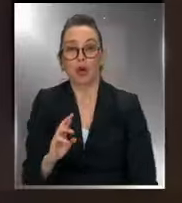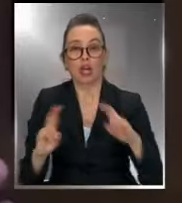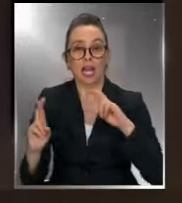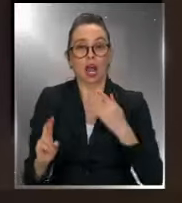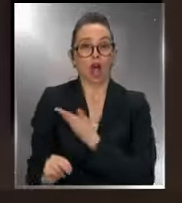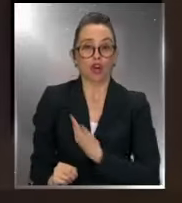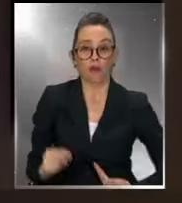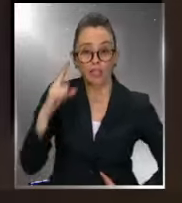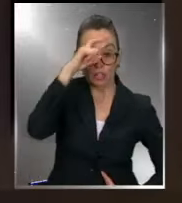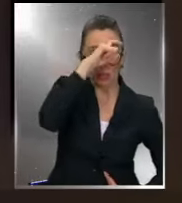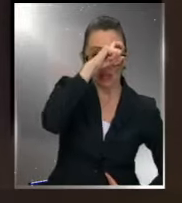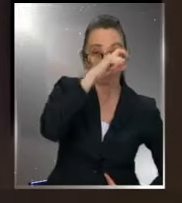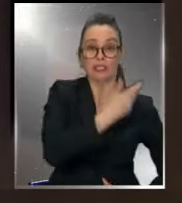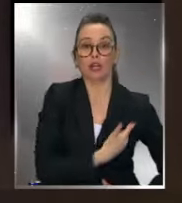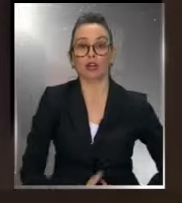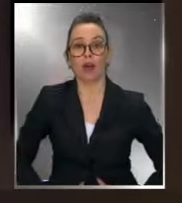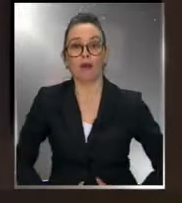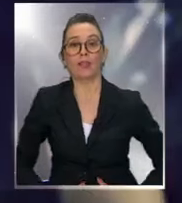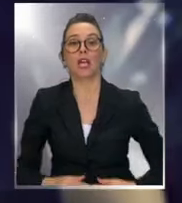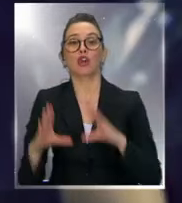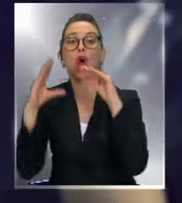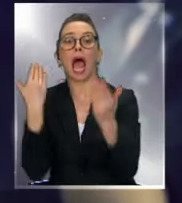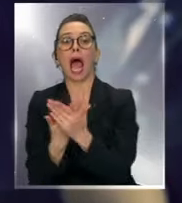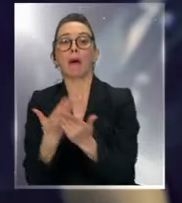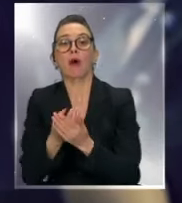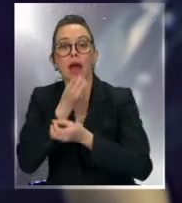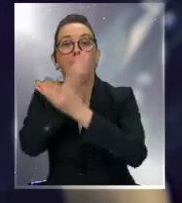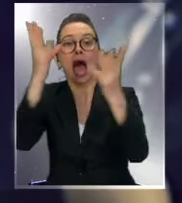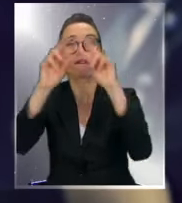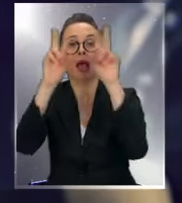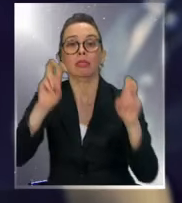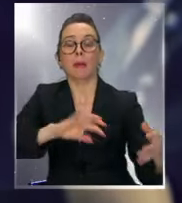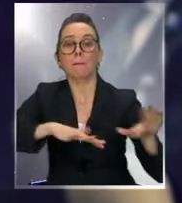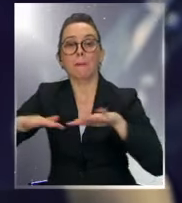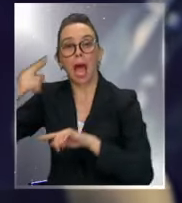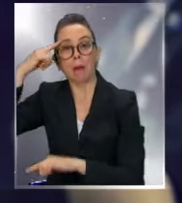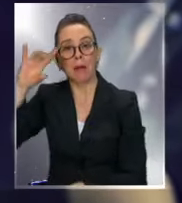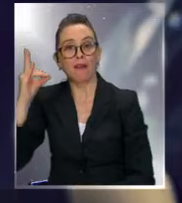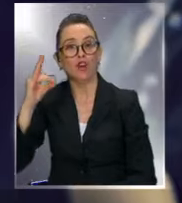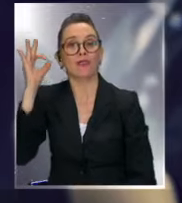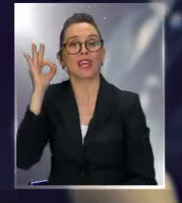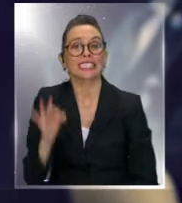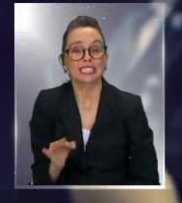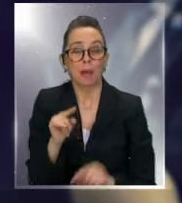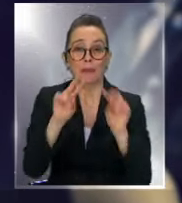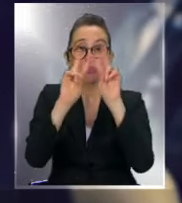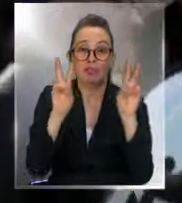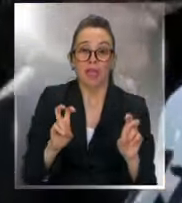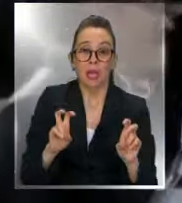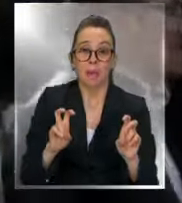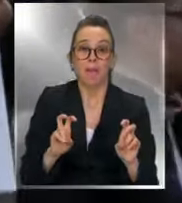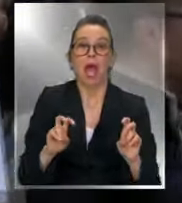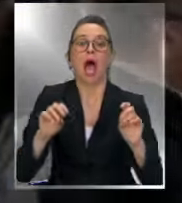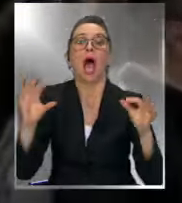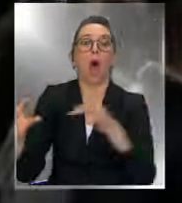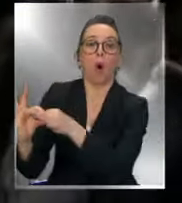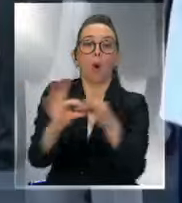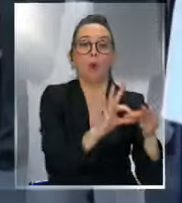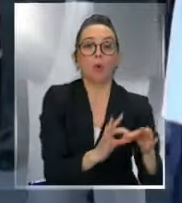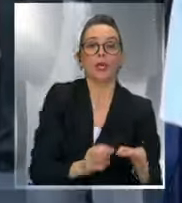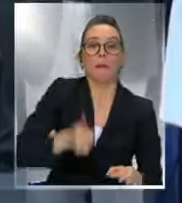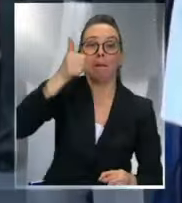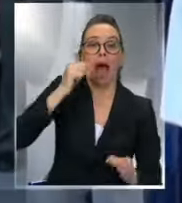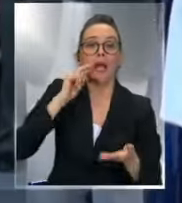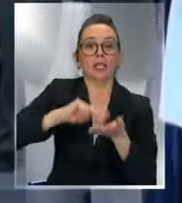gobierno en dificultades, gobierno que saca el tema del mar para Bolivia. Siempre es un elemento que convoca más allá de las divisiones